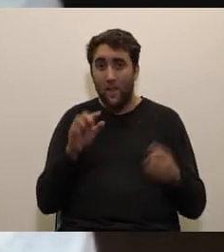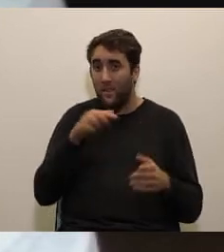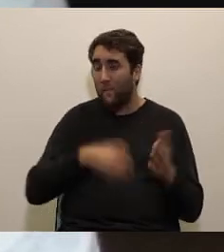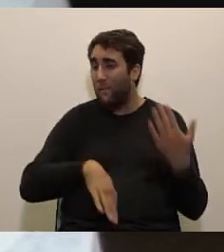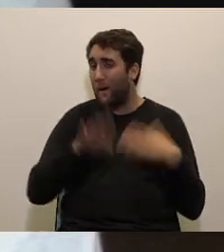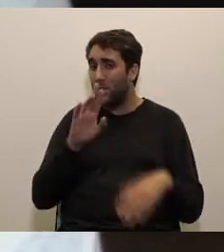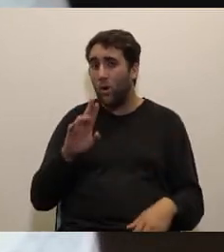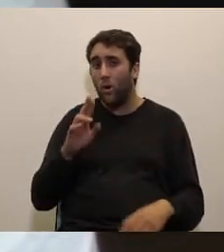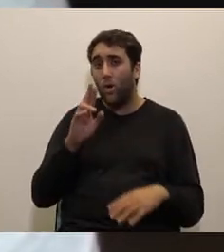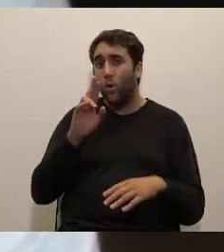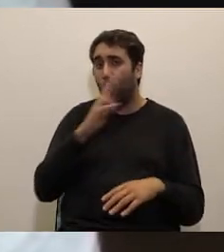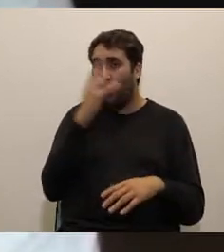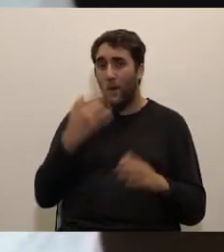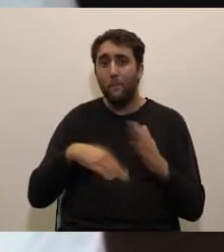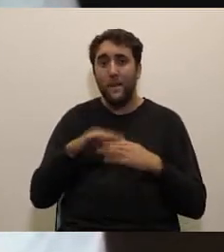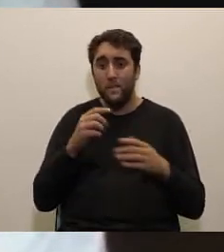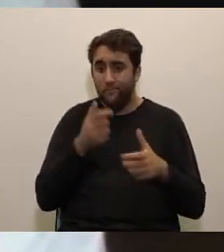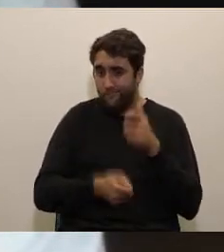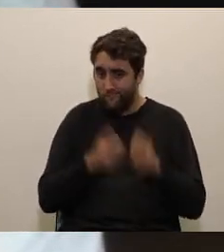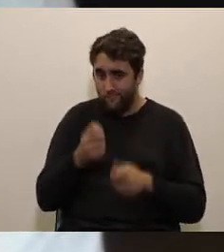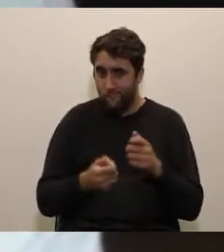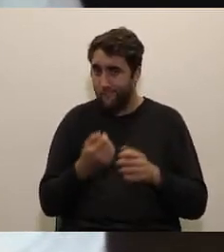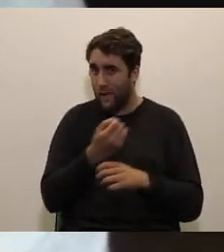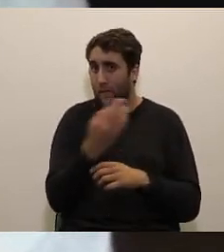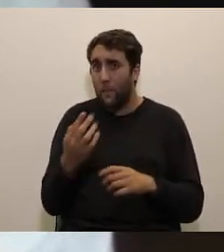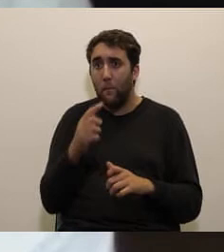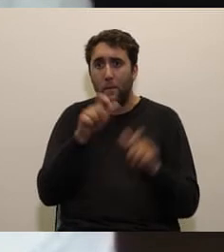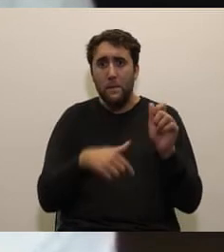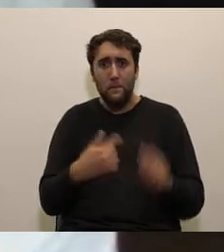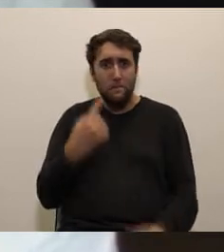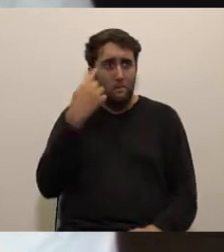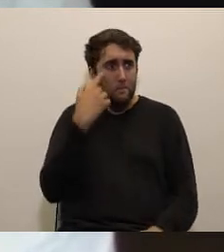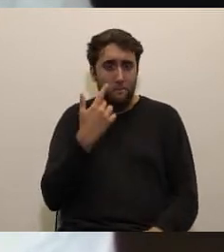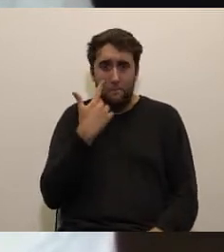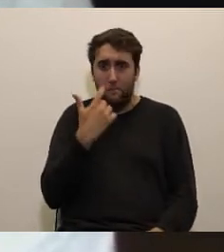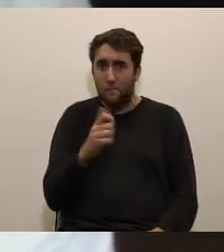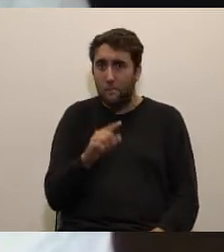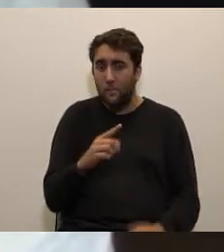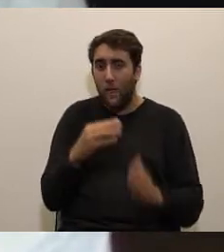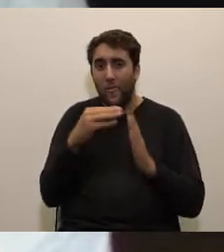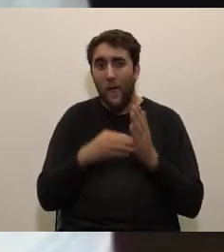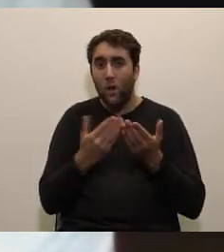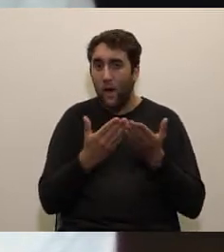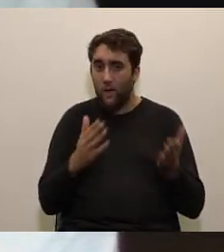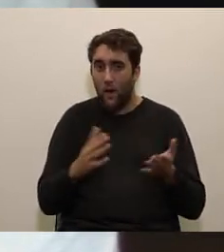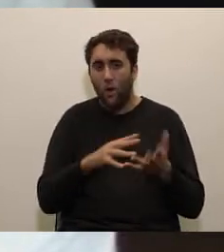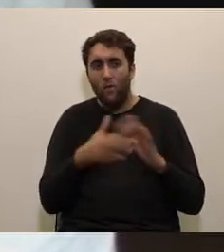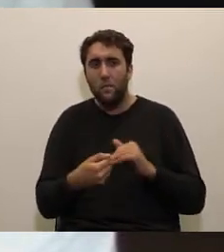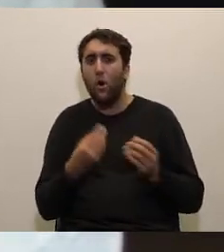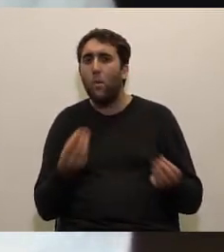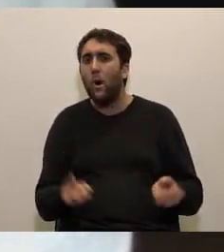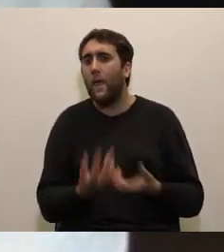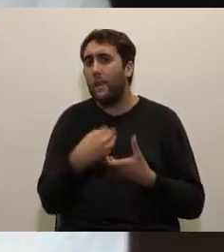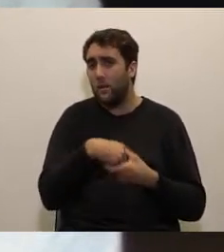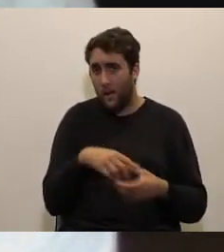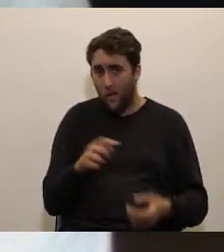en el país. Están tan integradas y naturalizadas que ni pensamos en que son herramientas de datos abiertos o algo por el estilo.